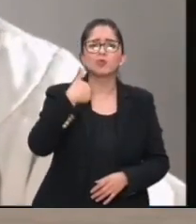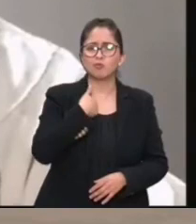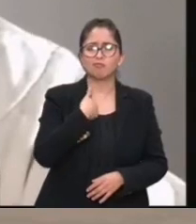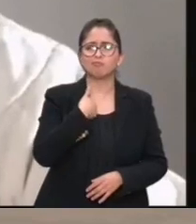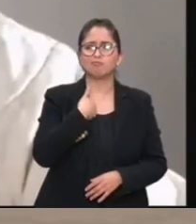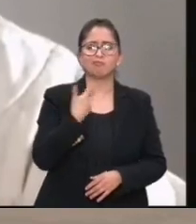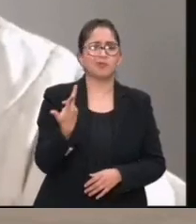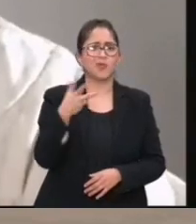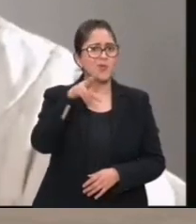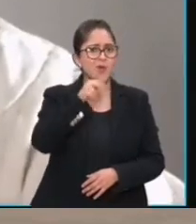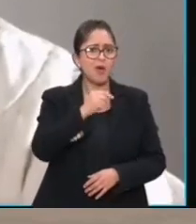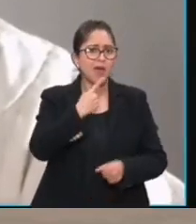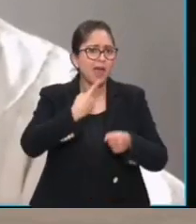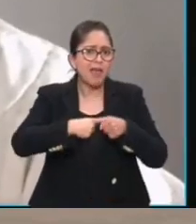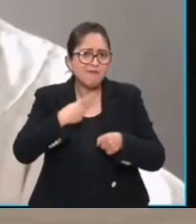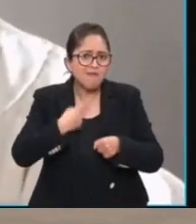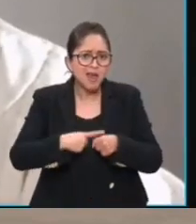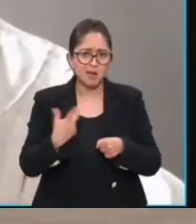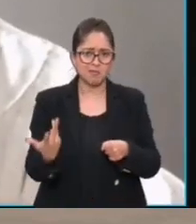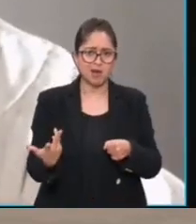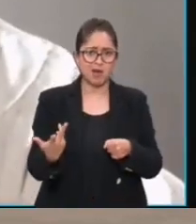no sanar